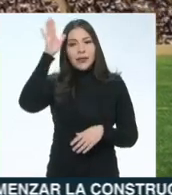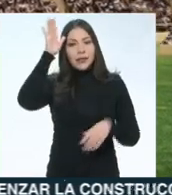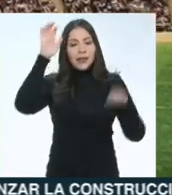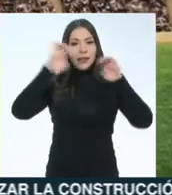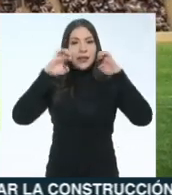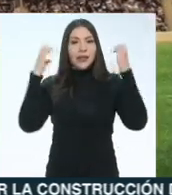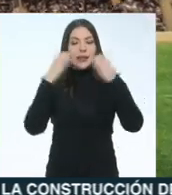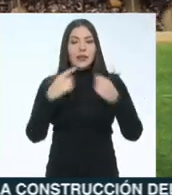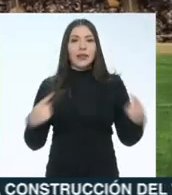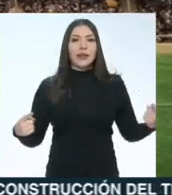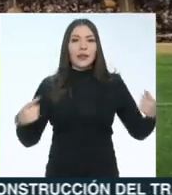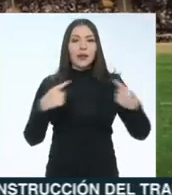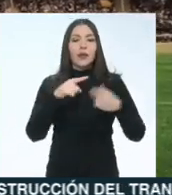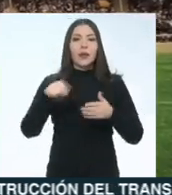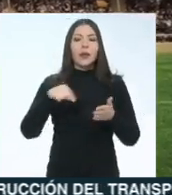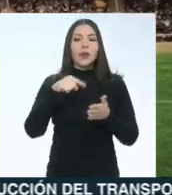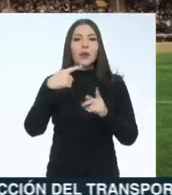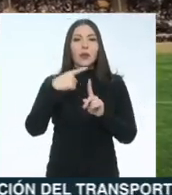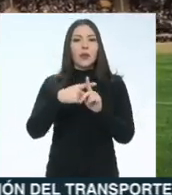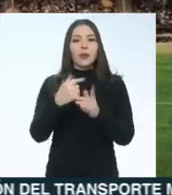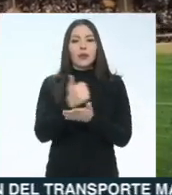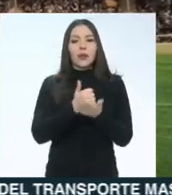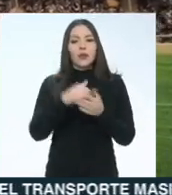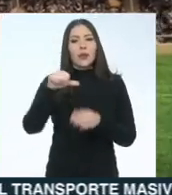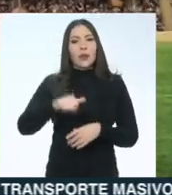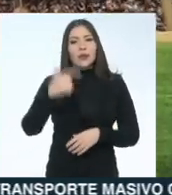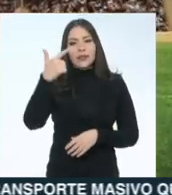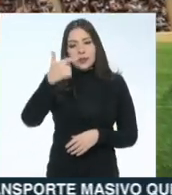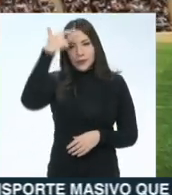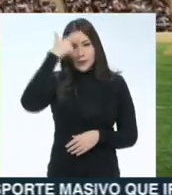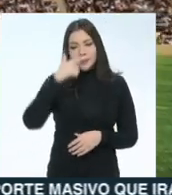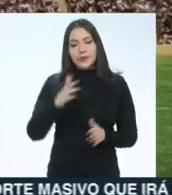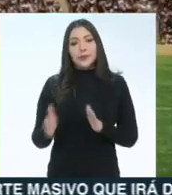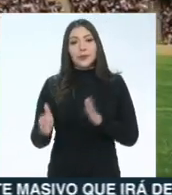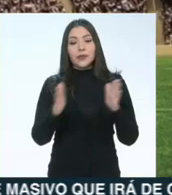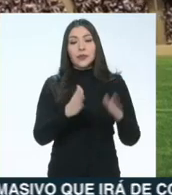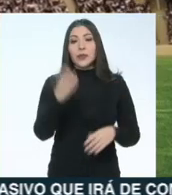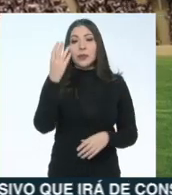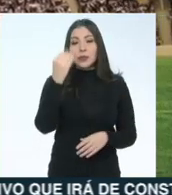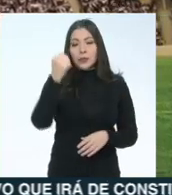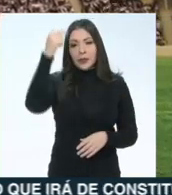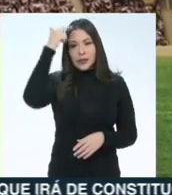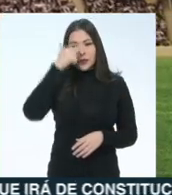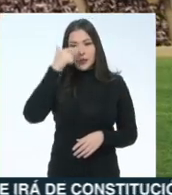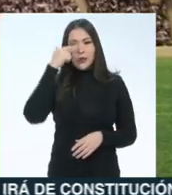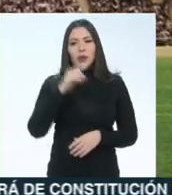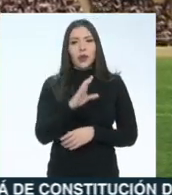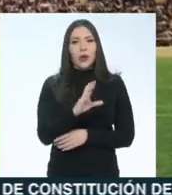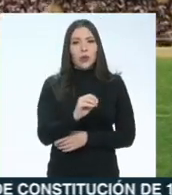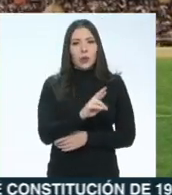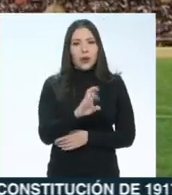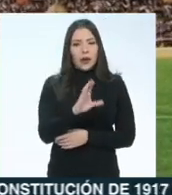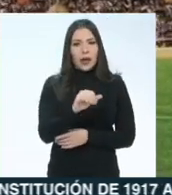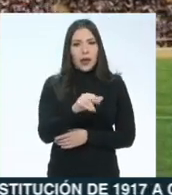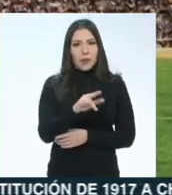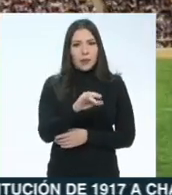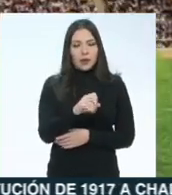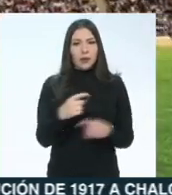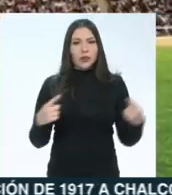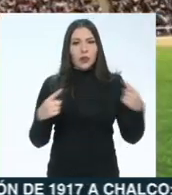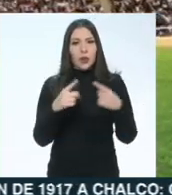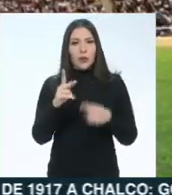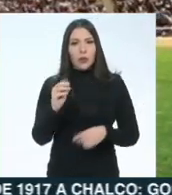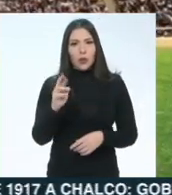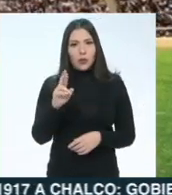Estos encuentros se realizarán a las 19 horas. Y a las 21 horas, Correcaminos recibirá a los Potros, mientras que